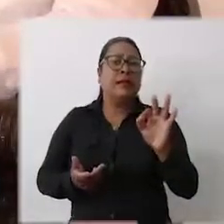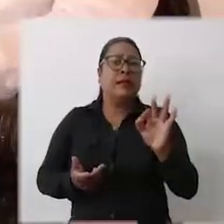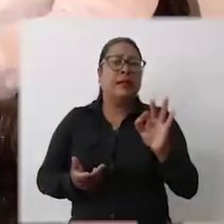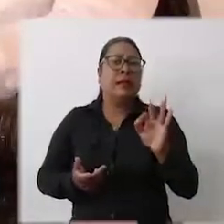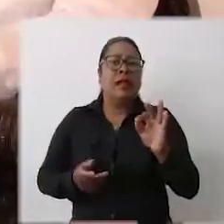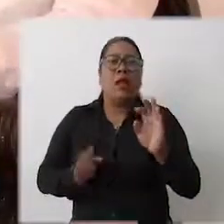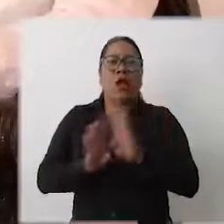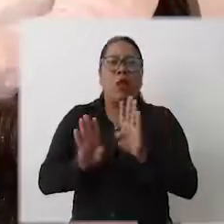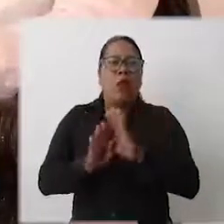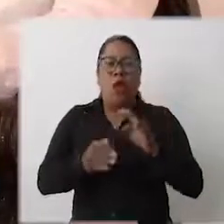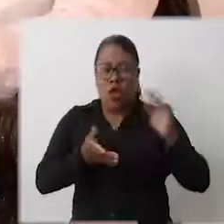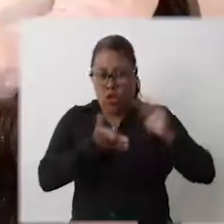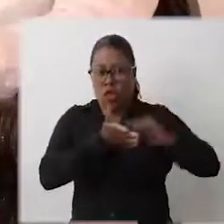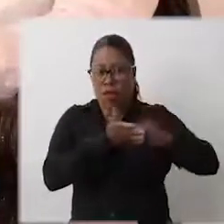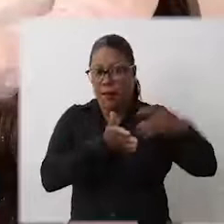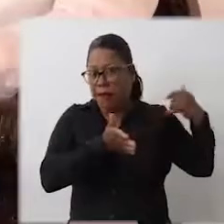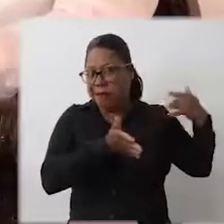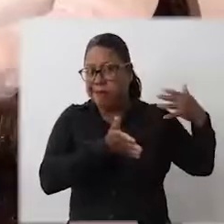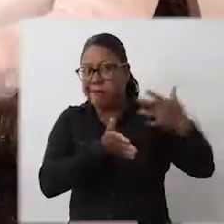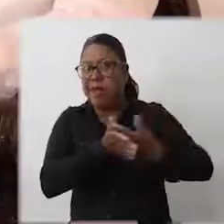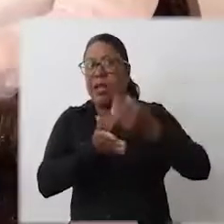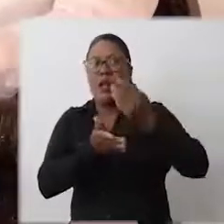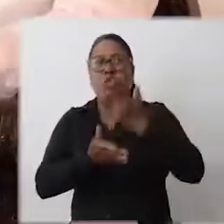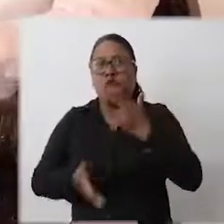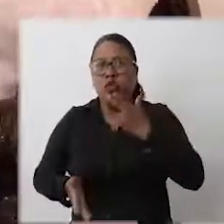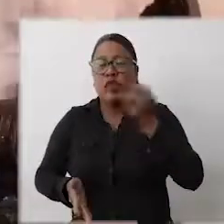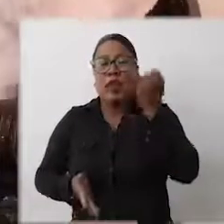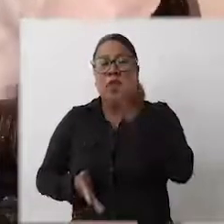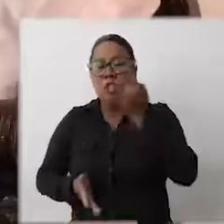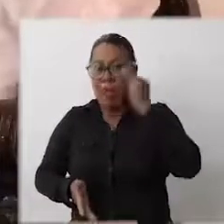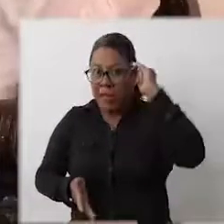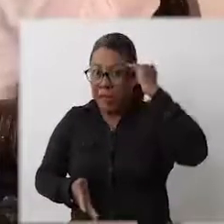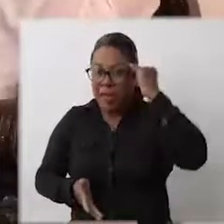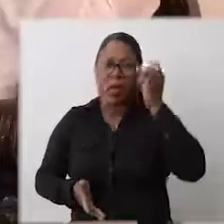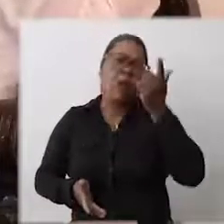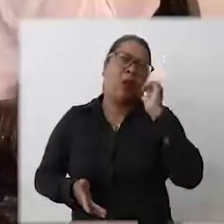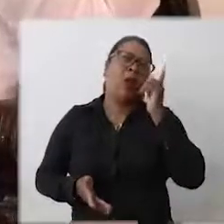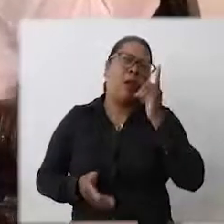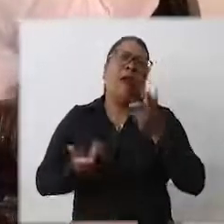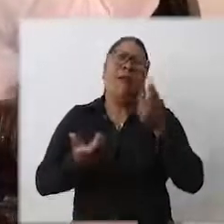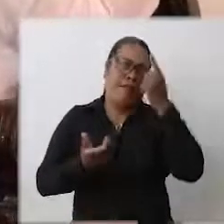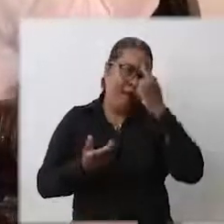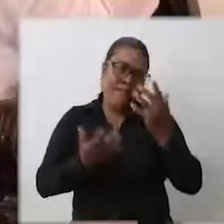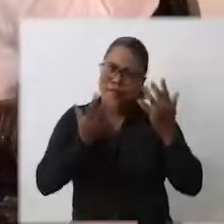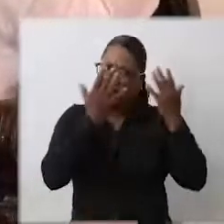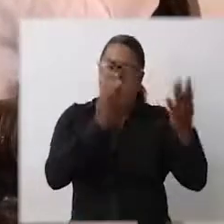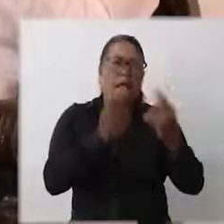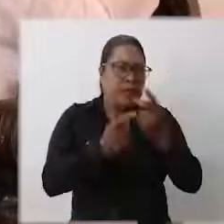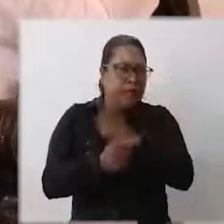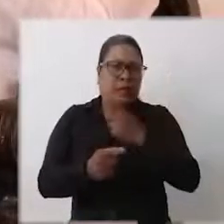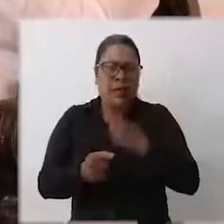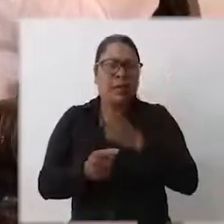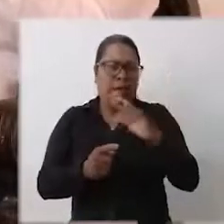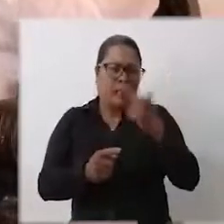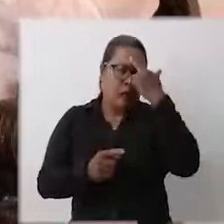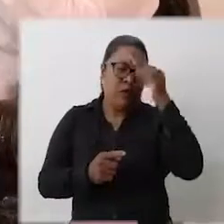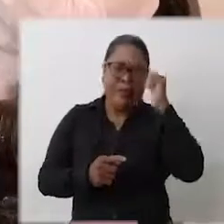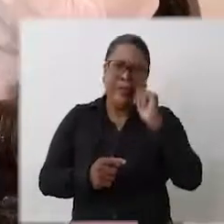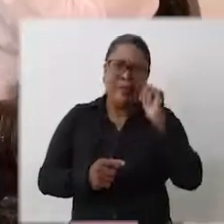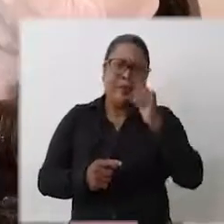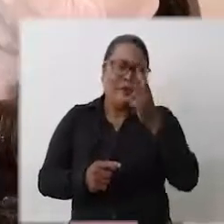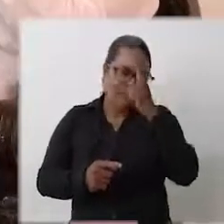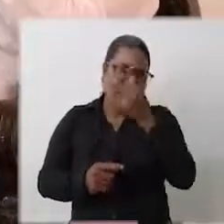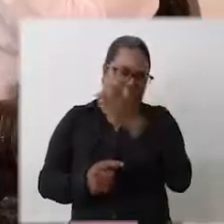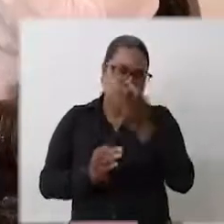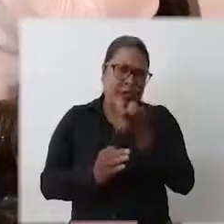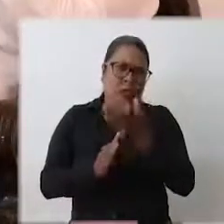uso de la palabra precisamente para que no solo como una cultura, sino como parte de lo que buscamos preservar